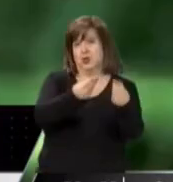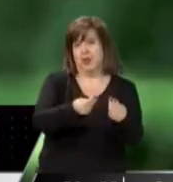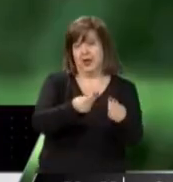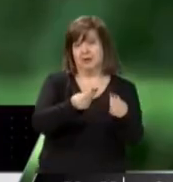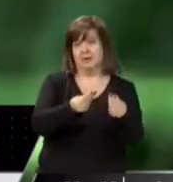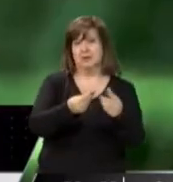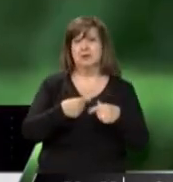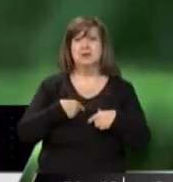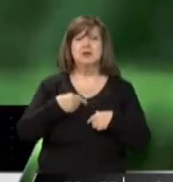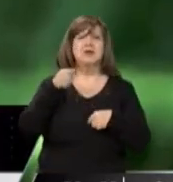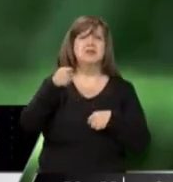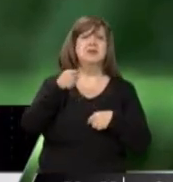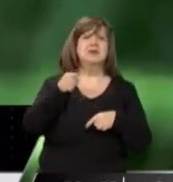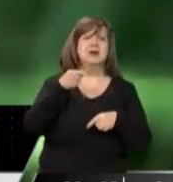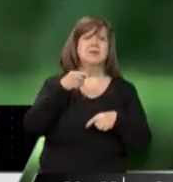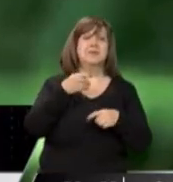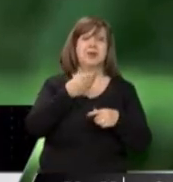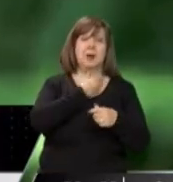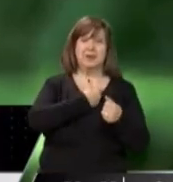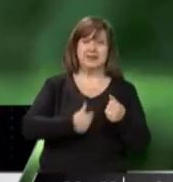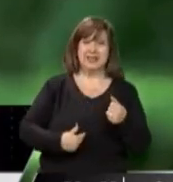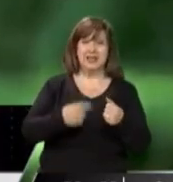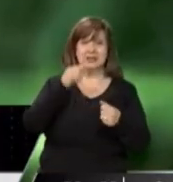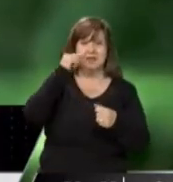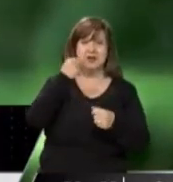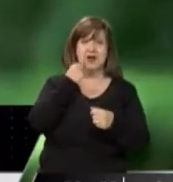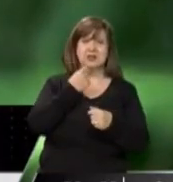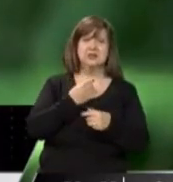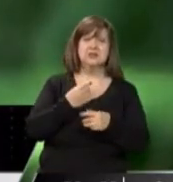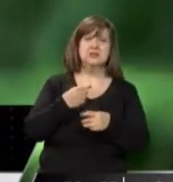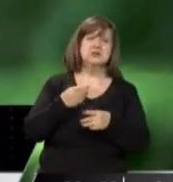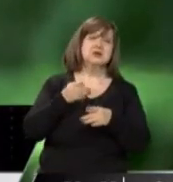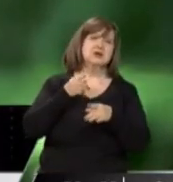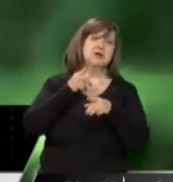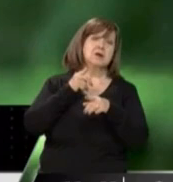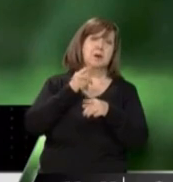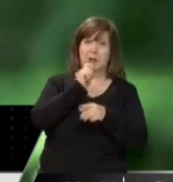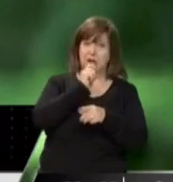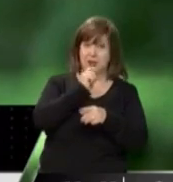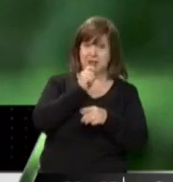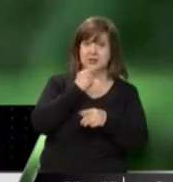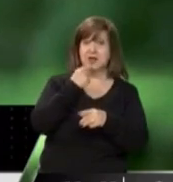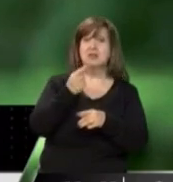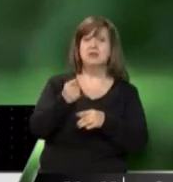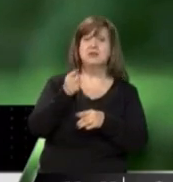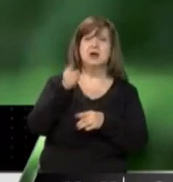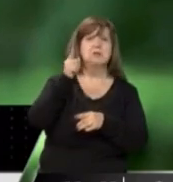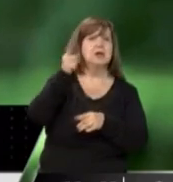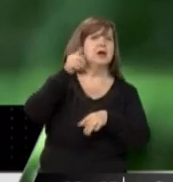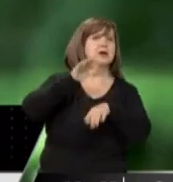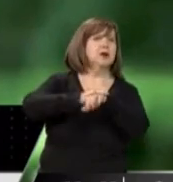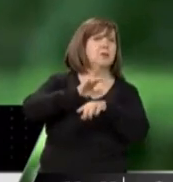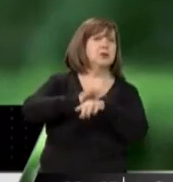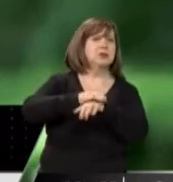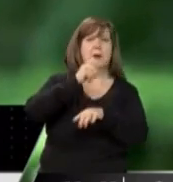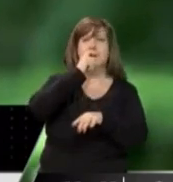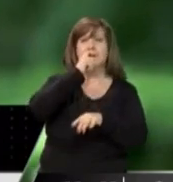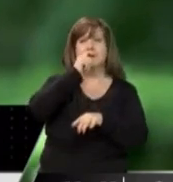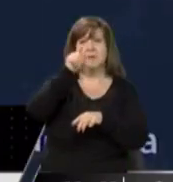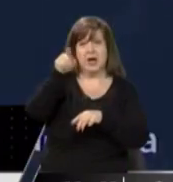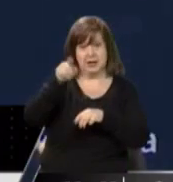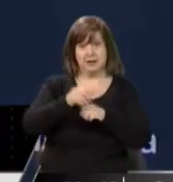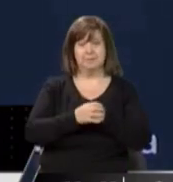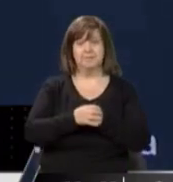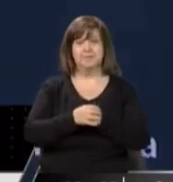contra Mauricio macri y contra su gestión por según él ser de los principales causantes de la problemática